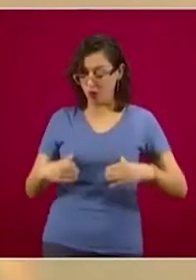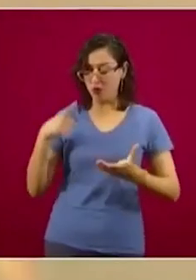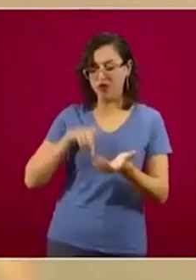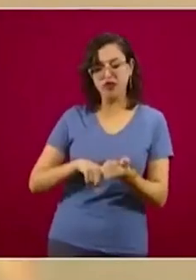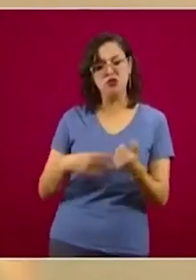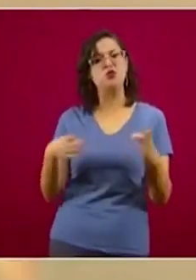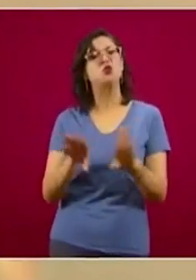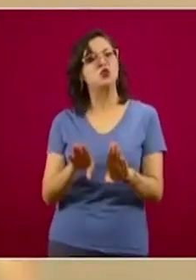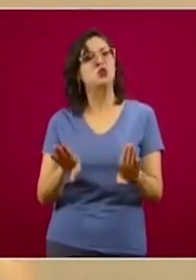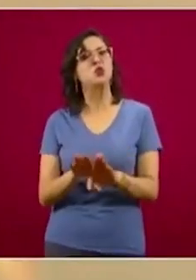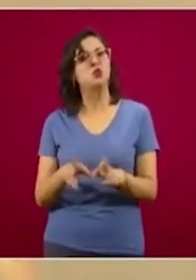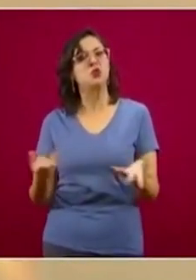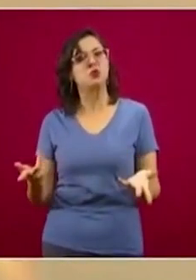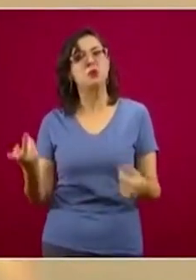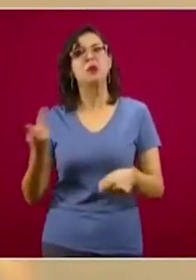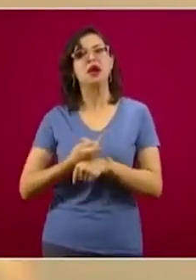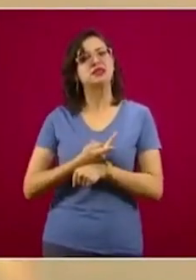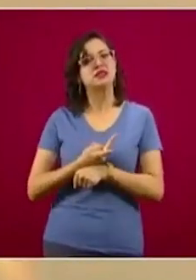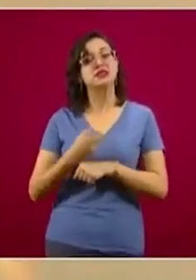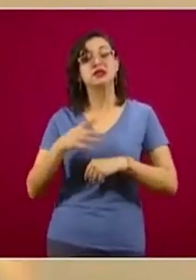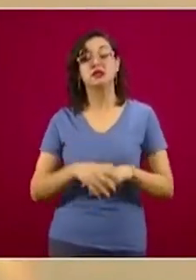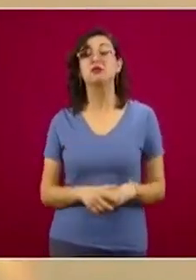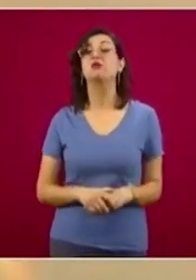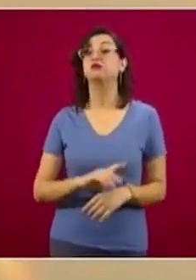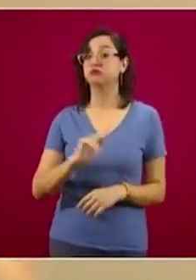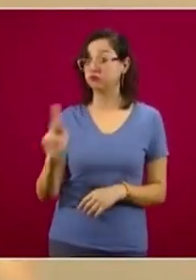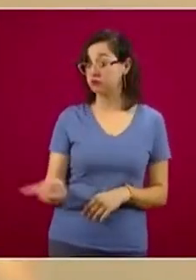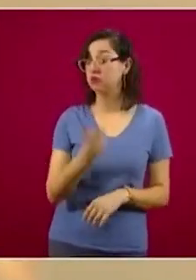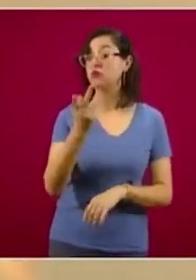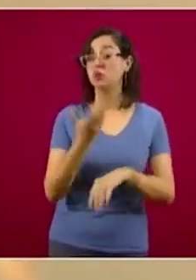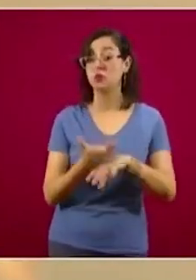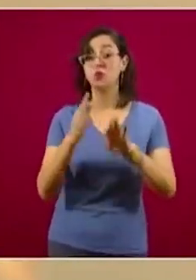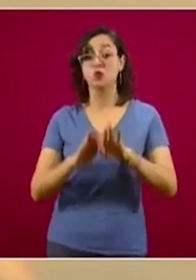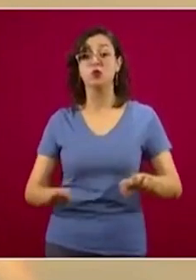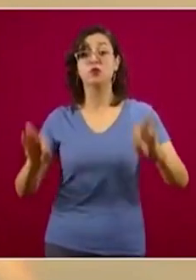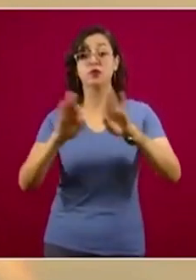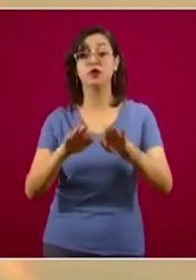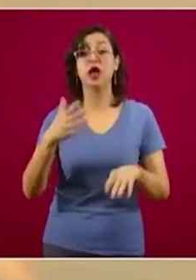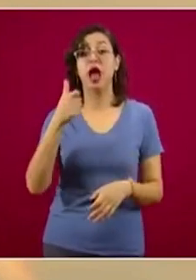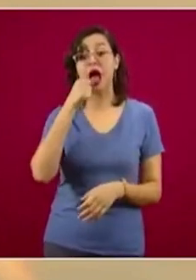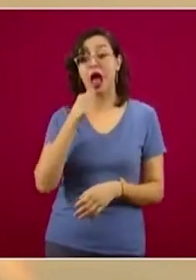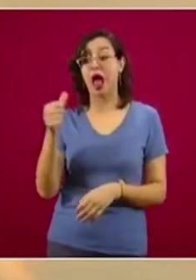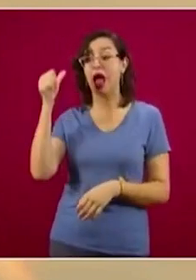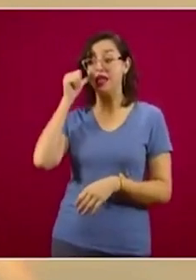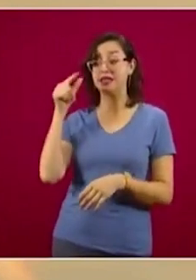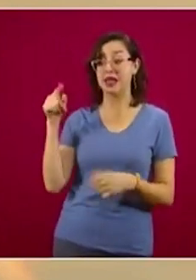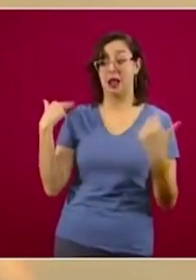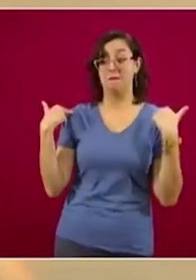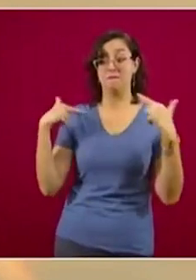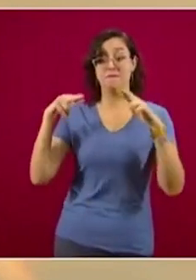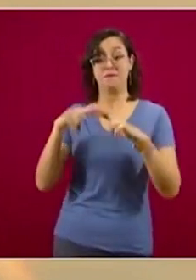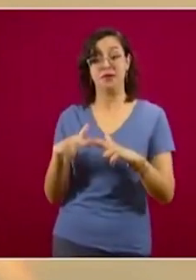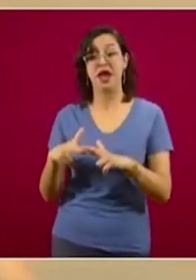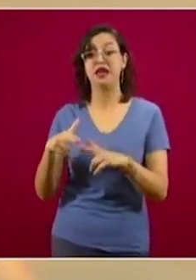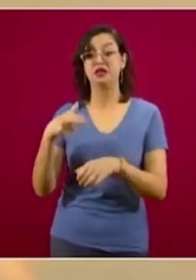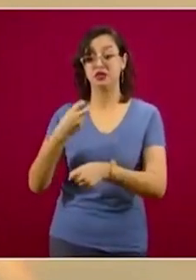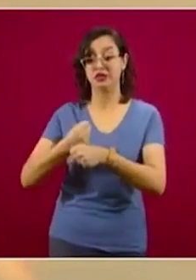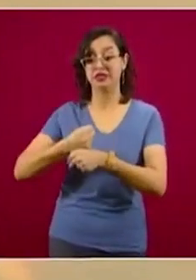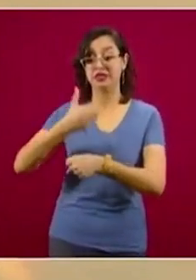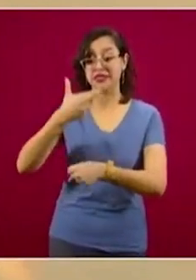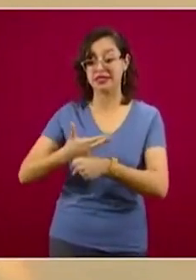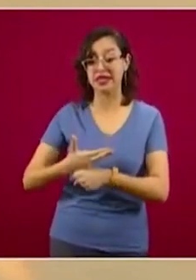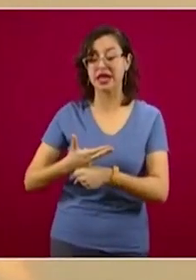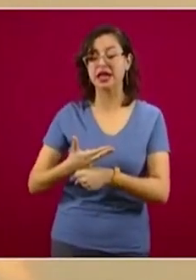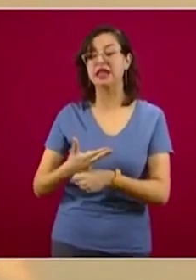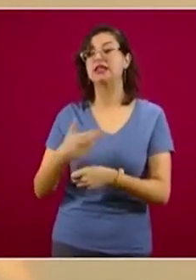gracias daniel esta pregunta también es muy importante ayer lo explico aquí mi maestro el secretario de salud el doctor alcocer lo explicó